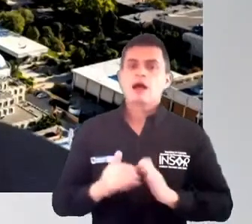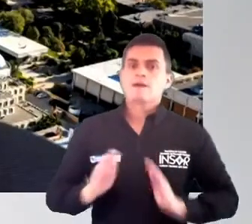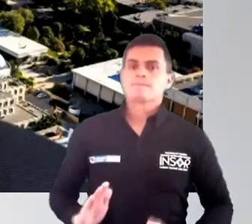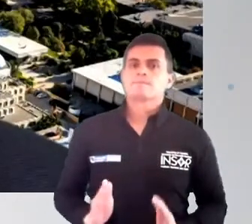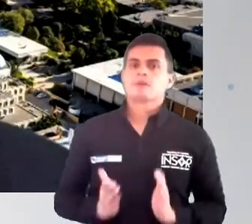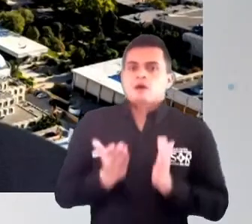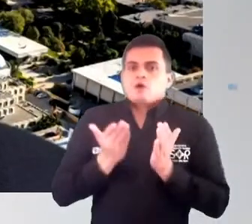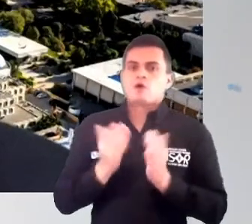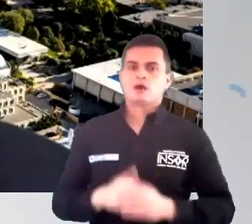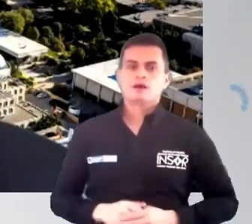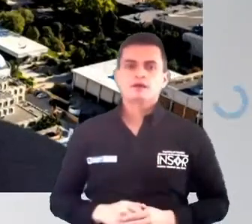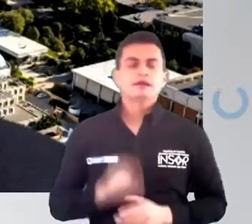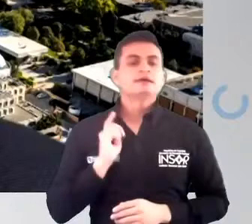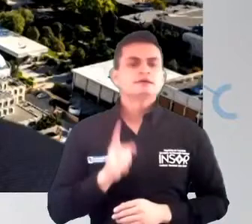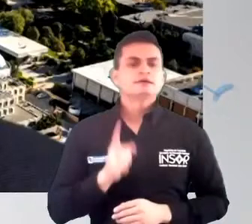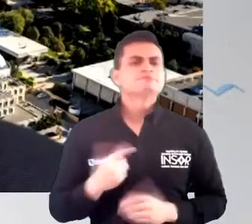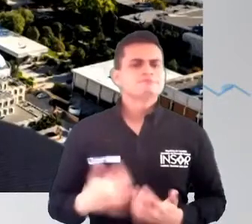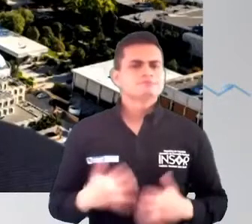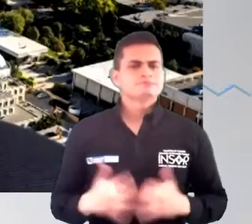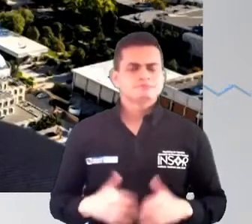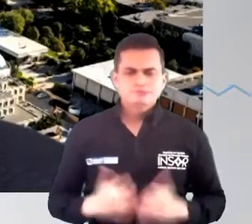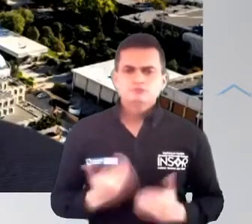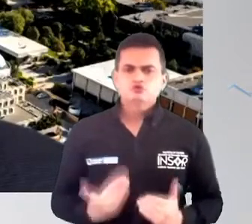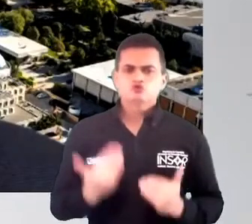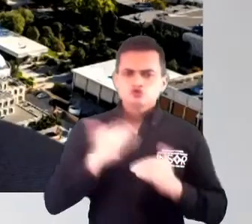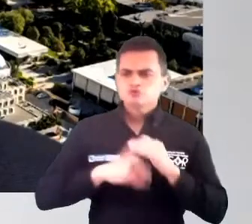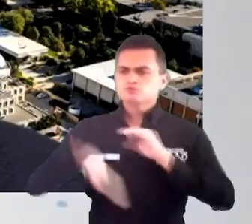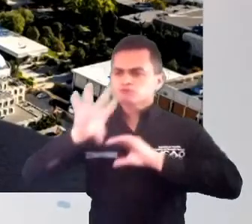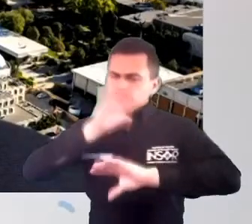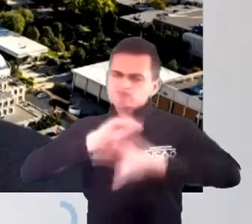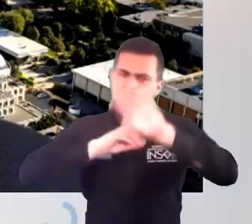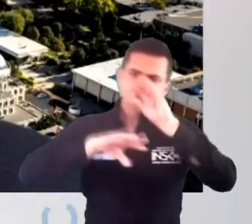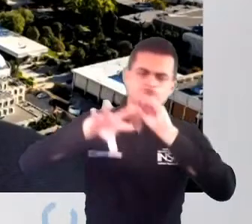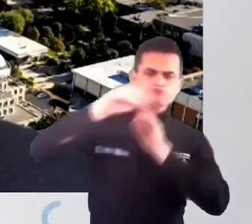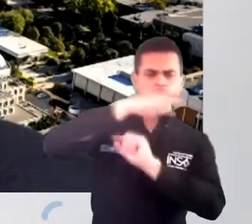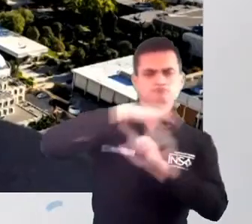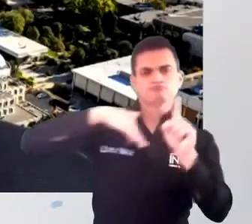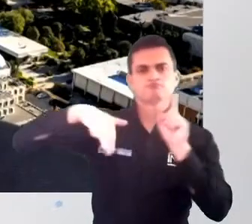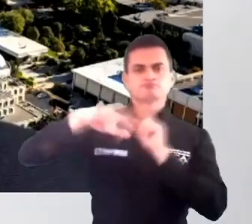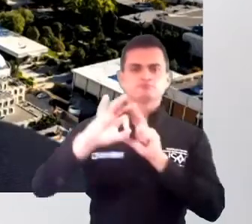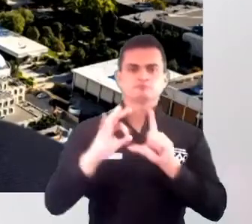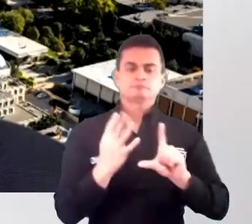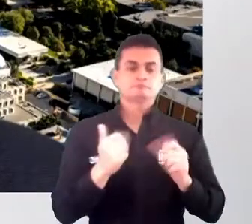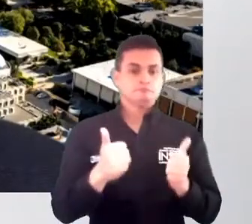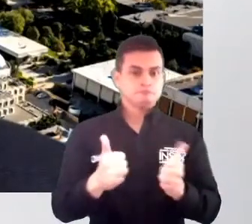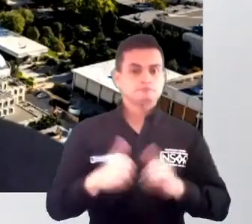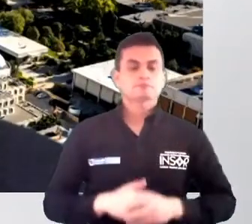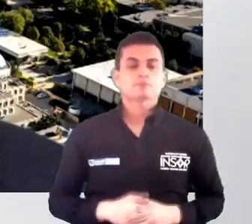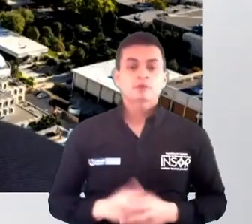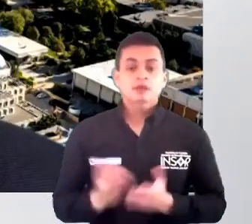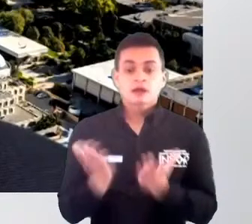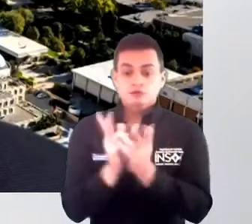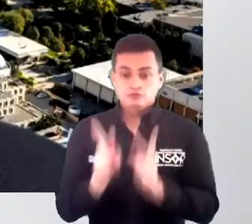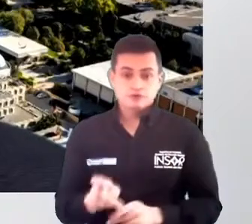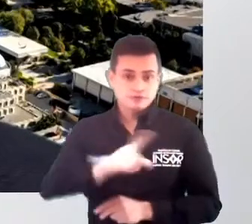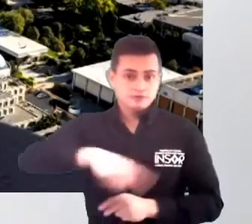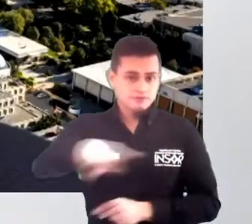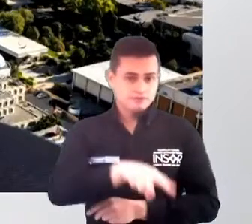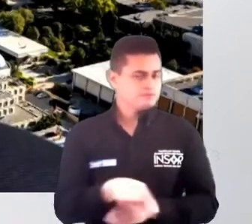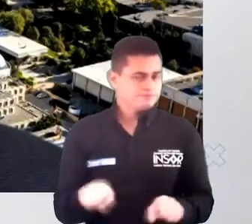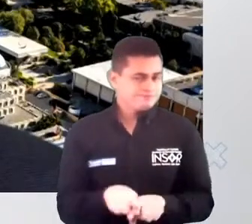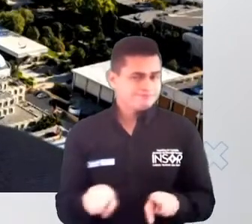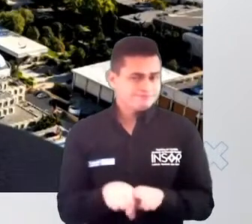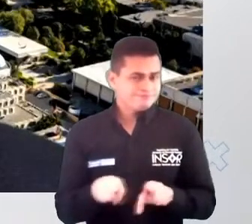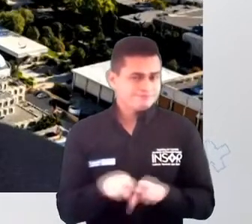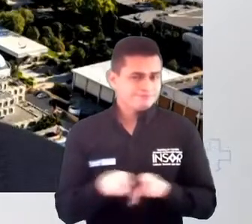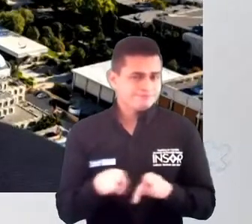vez. Y esto va a ocurrir mucho mientras estamos aprendiendo en este entorno. Y eso está bien. Los estudiantes también van a estar aprendiendo